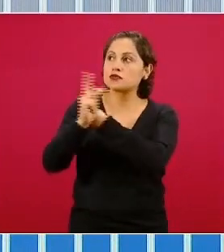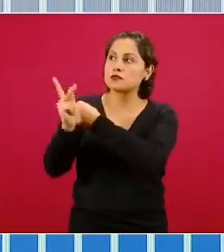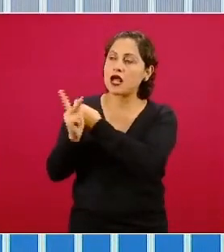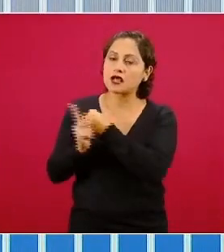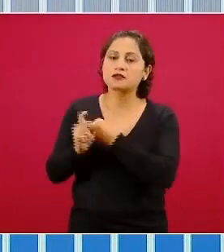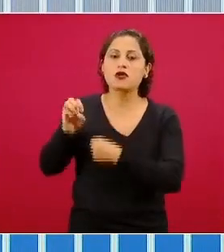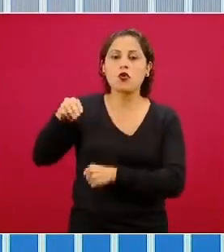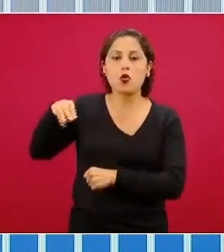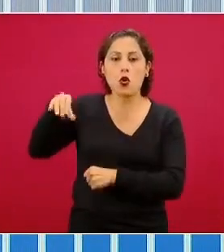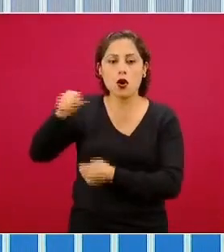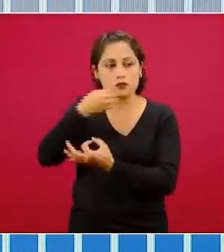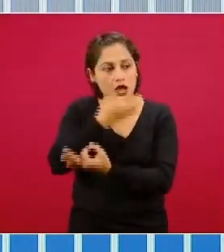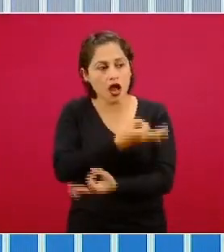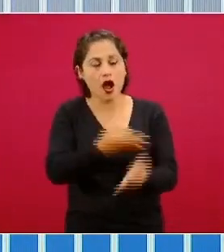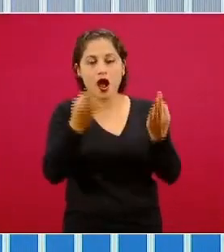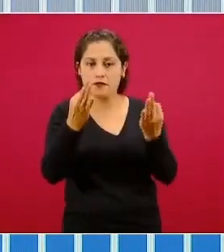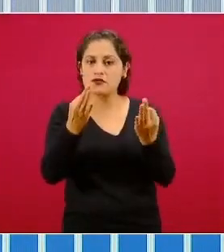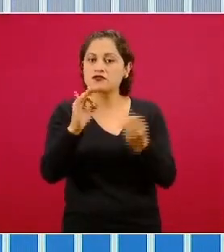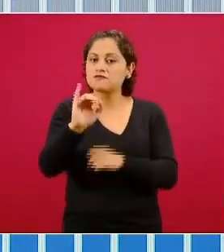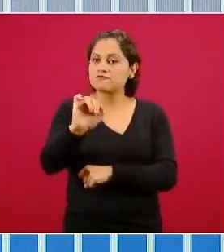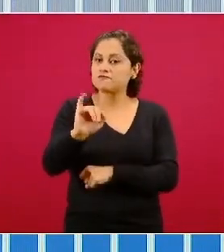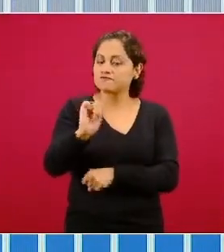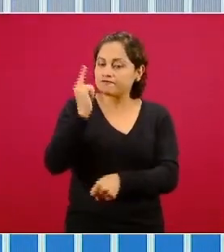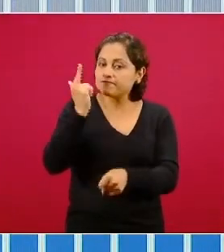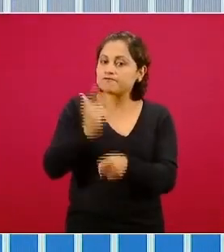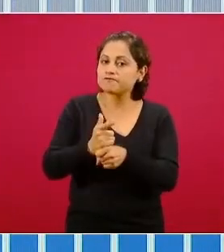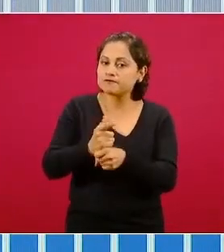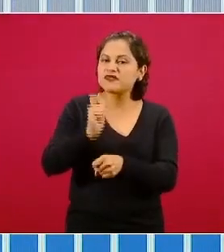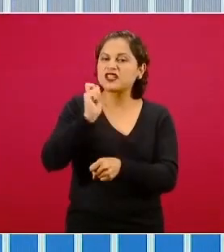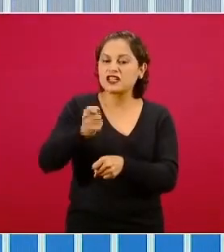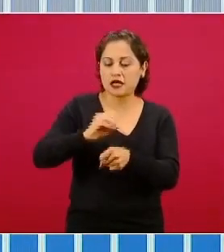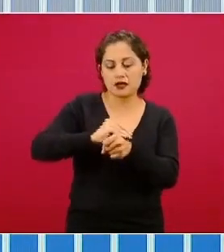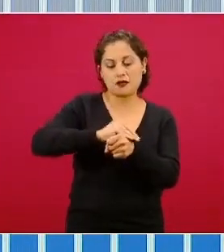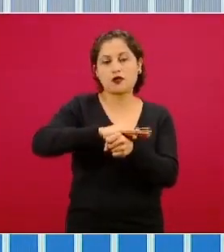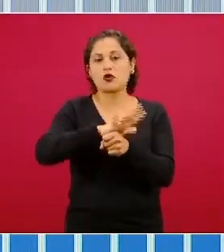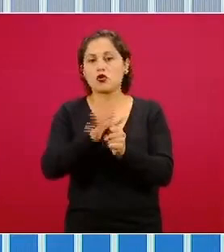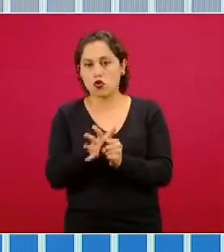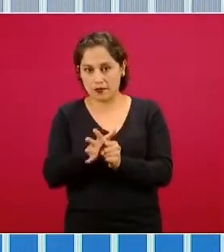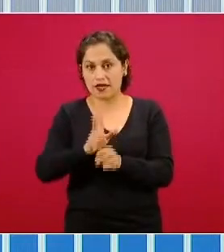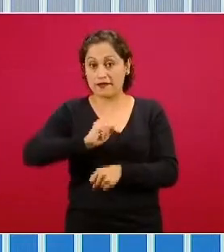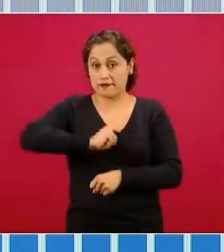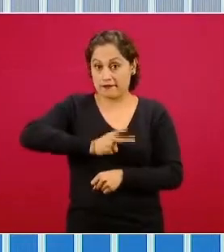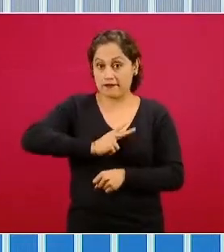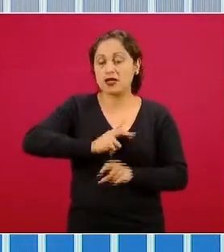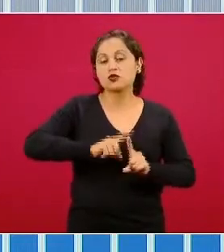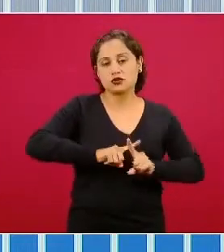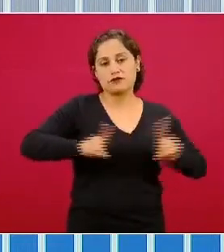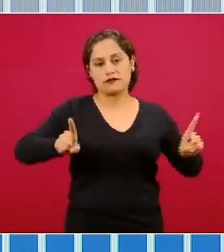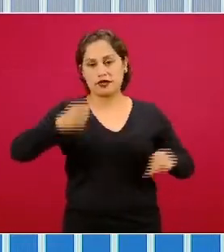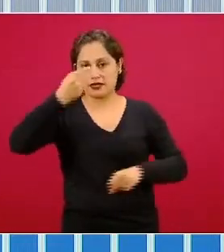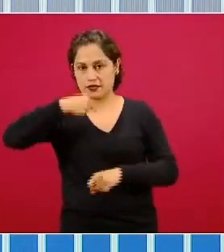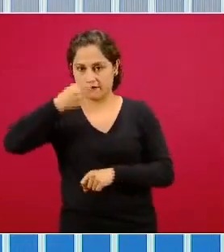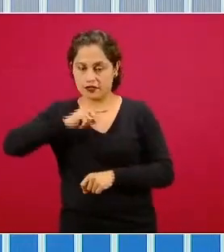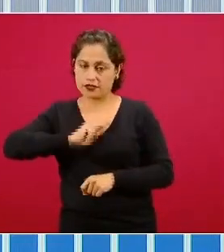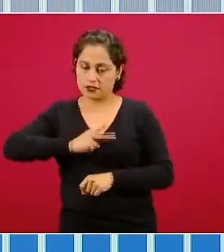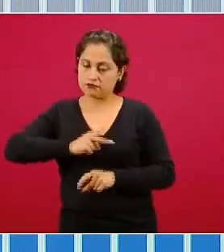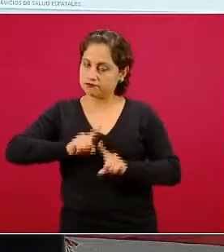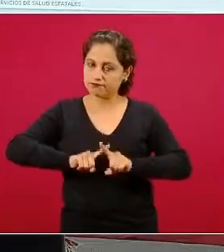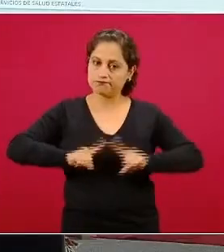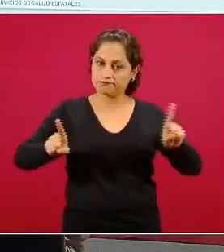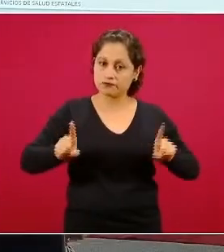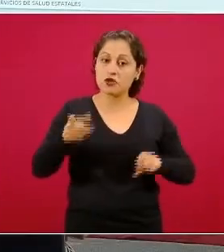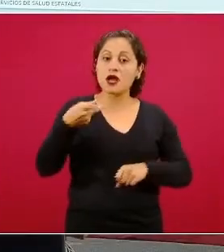Organización Mundial de la Salud de que, dado que COVID, aunque lo causa un virus diferente al de la influenza, se